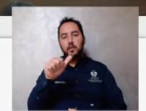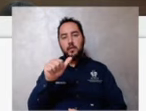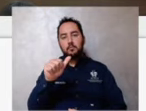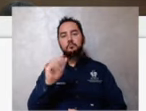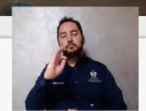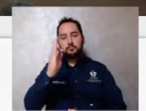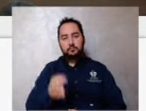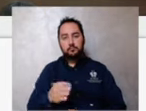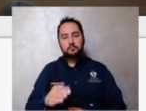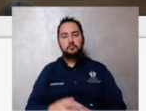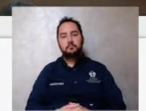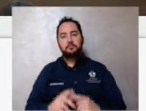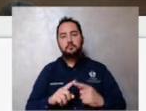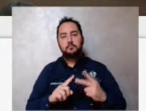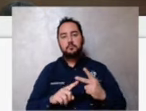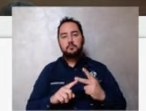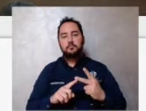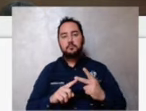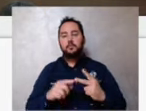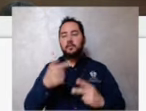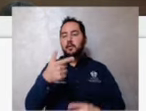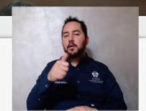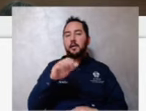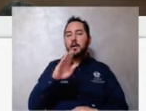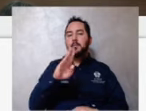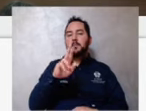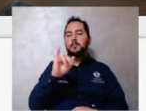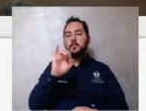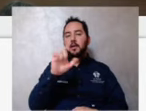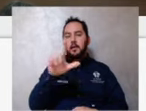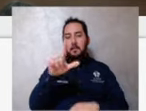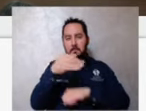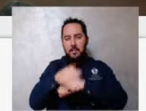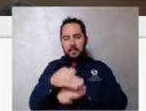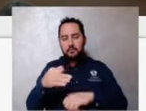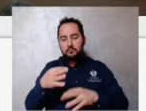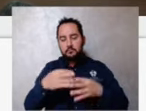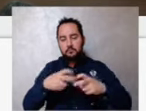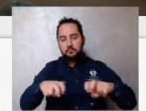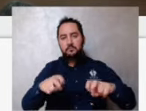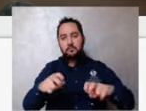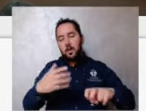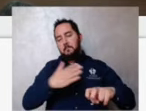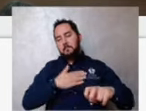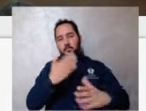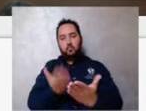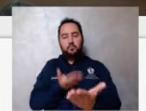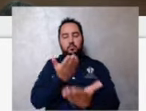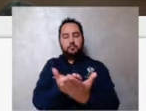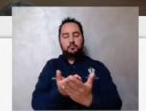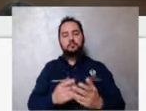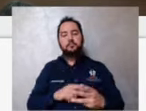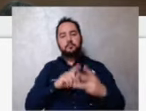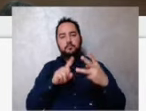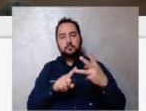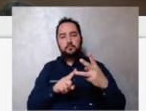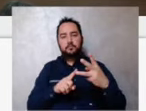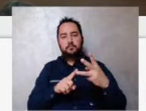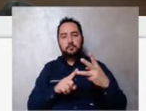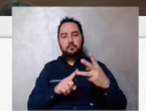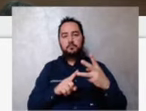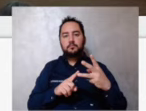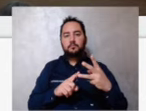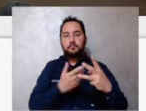Gracias. Magistrado en funciones Gabriel Humberto Sepúlveda Ramírez. Es la propuesta. Gracias.